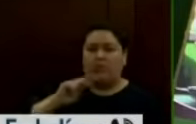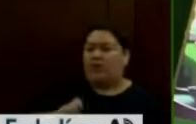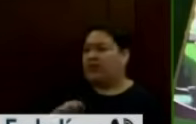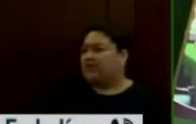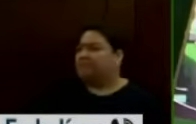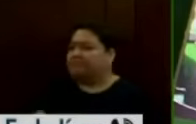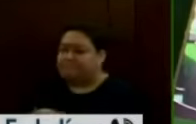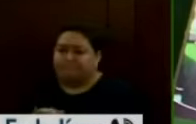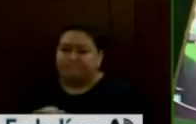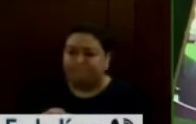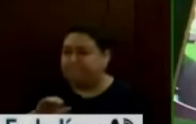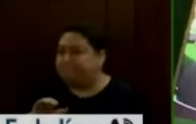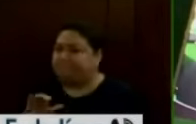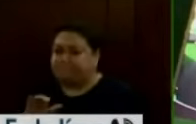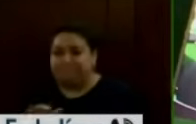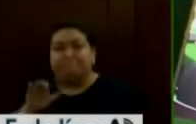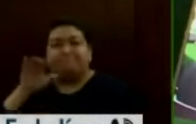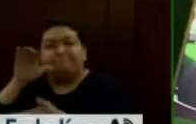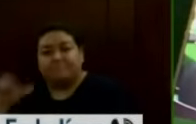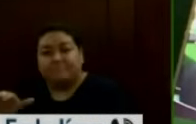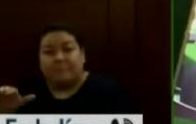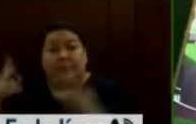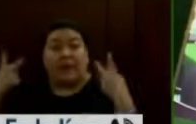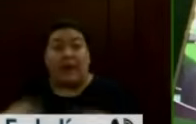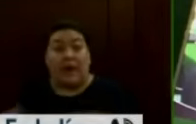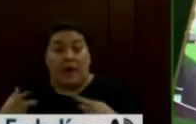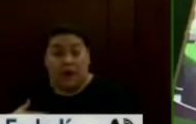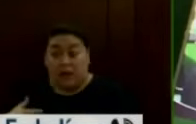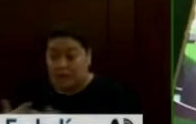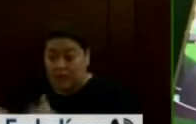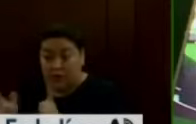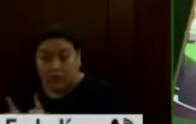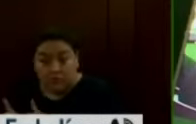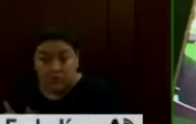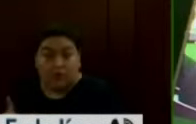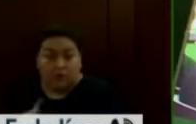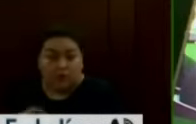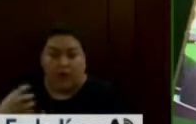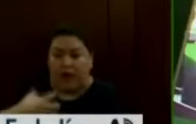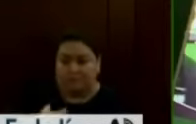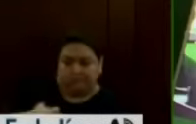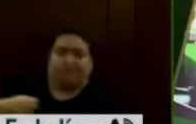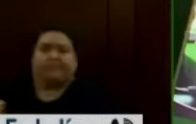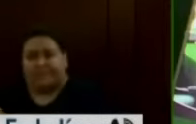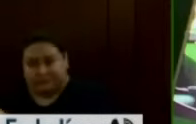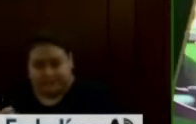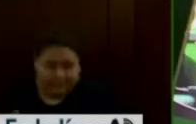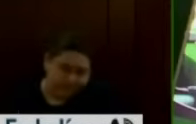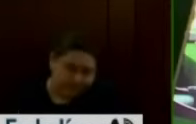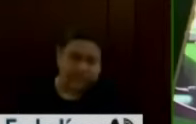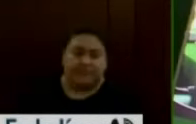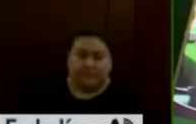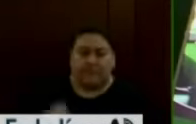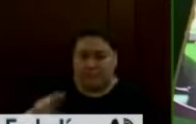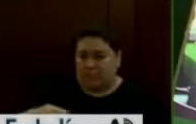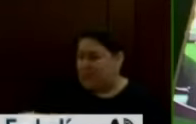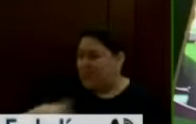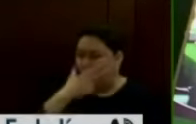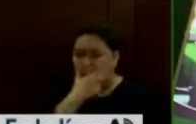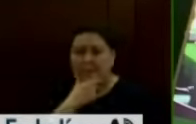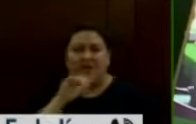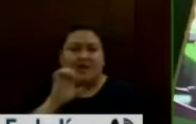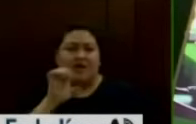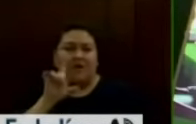más bien a tratar de evitar la interferencia del crimen. Por ejemplo, le doy a una de ellas, que los crímenes